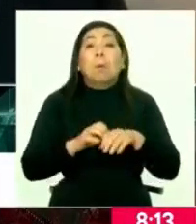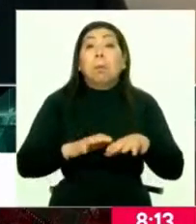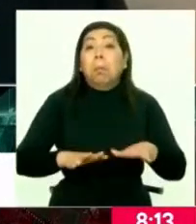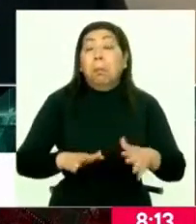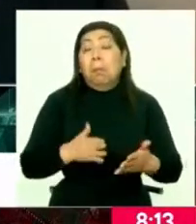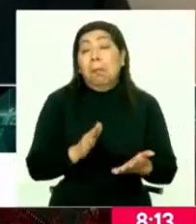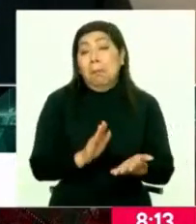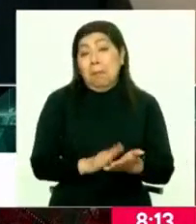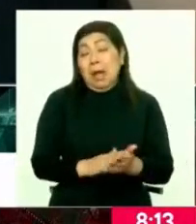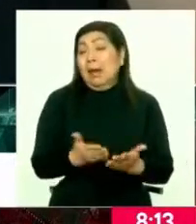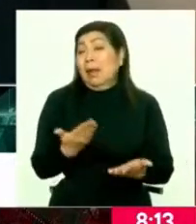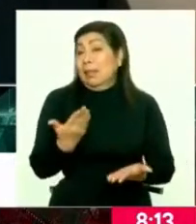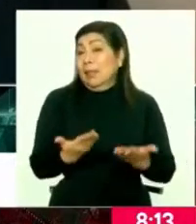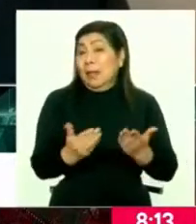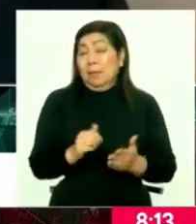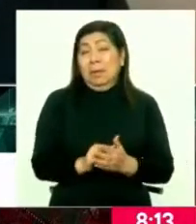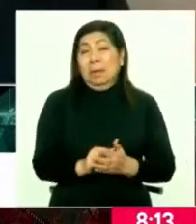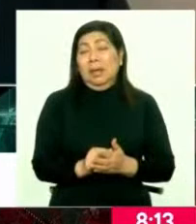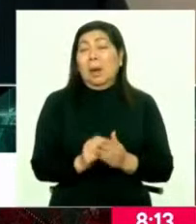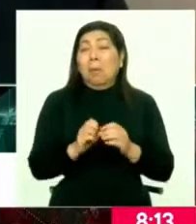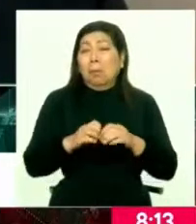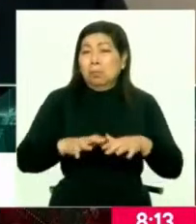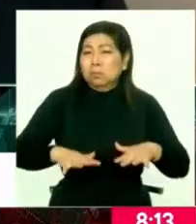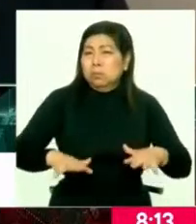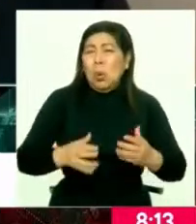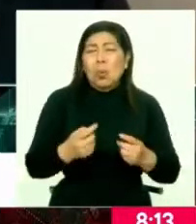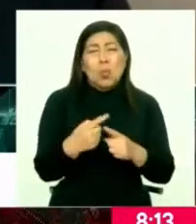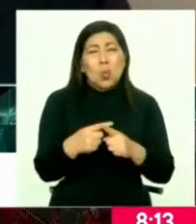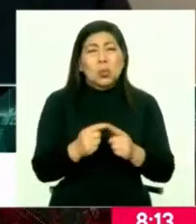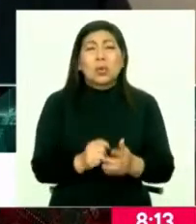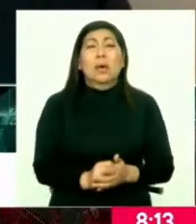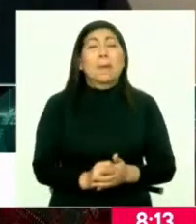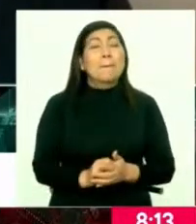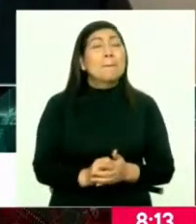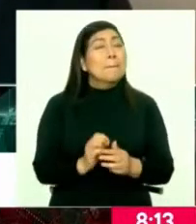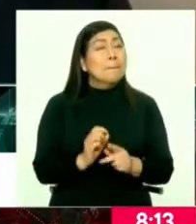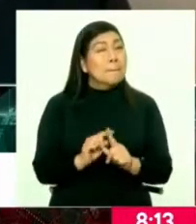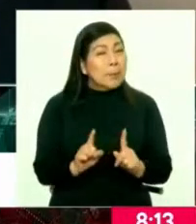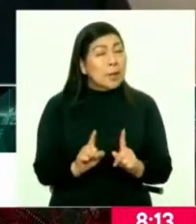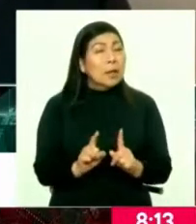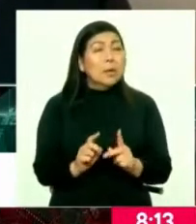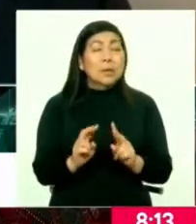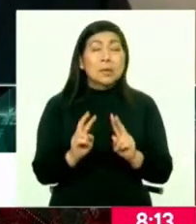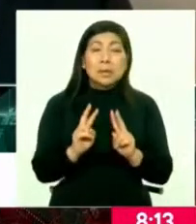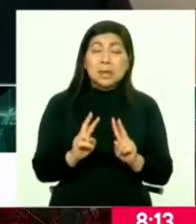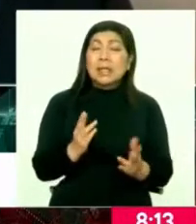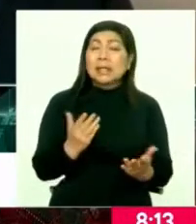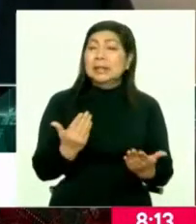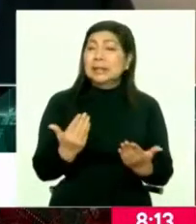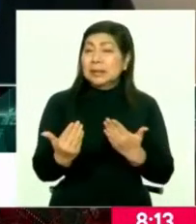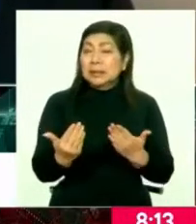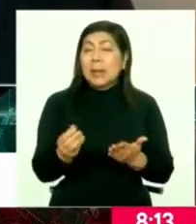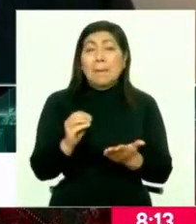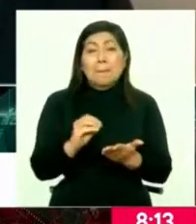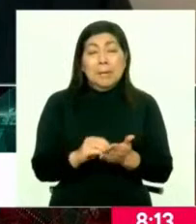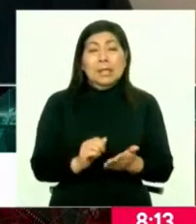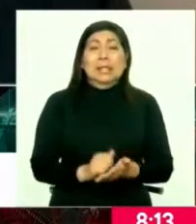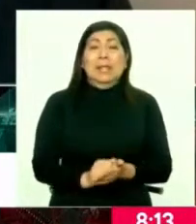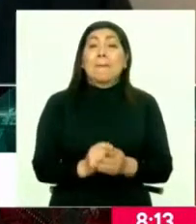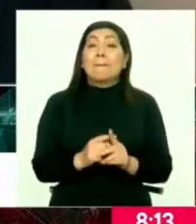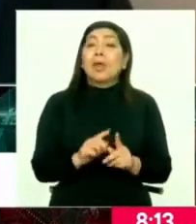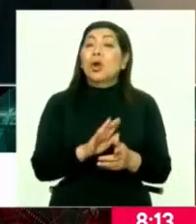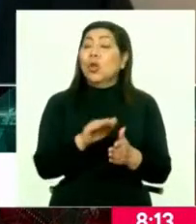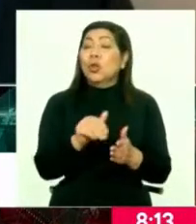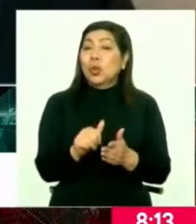salud pudiera tal vez verse rebasado por la cantidad de casos. Yo creo que estamos en un escenario ciertamente más favorable,